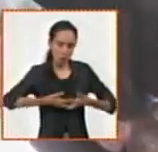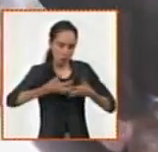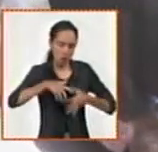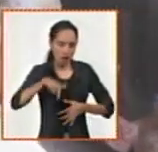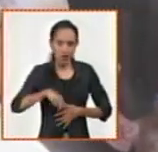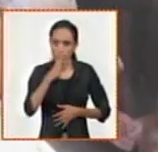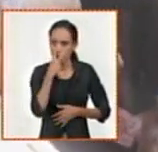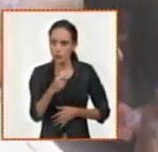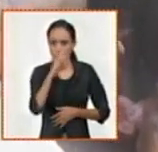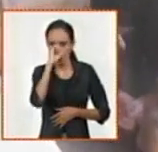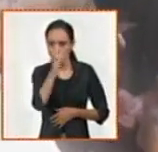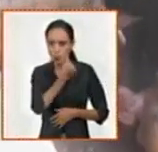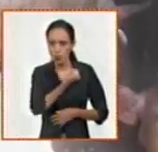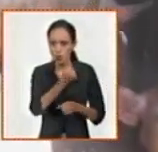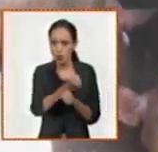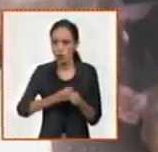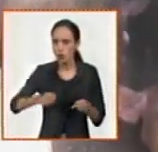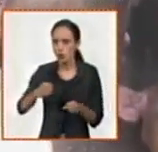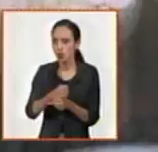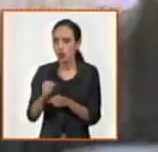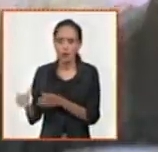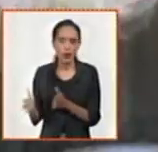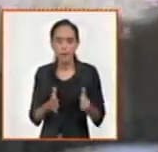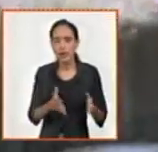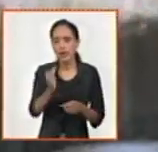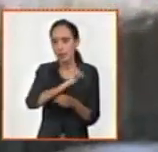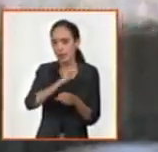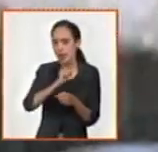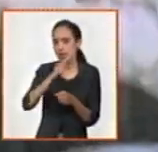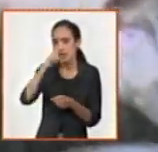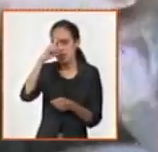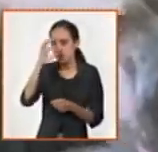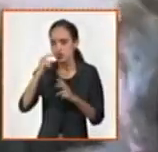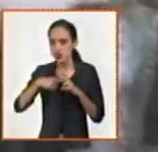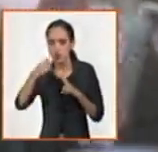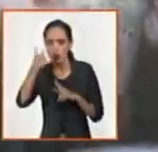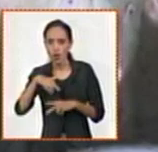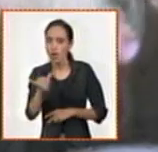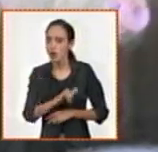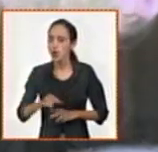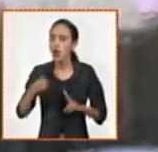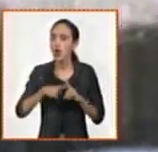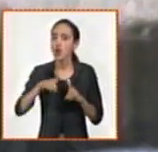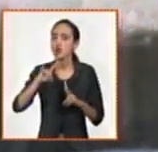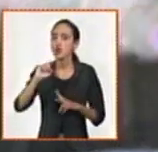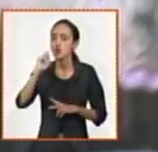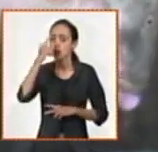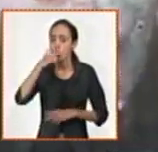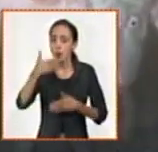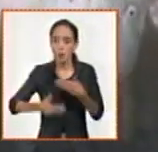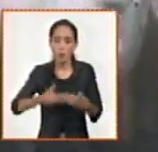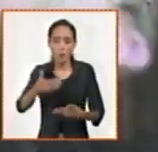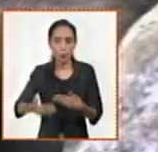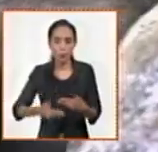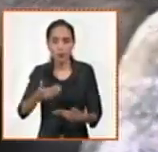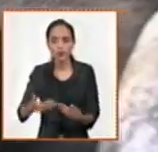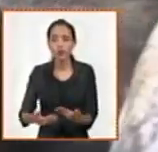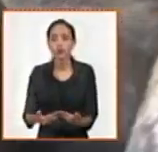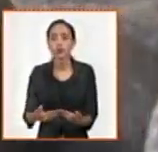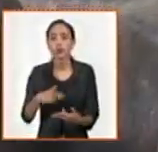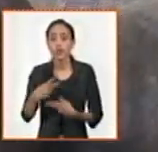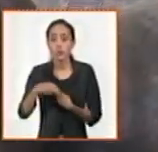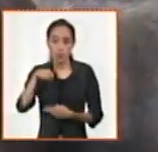aquí, que utilizo aparte del maíz, la soya, el sorgo, utilizo también la yuca. En un proceso de yogur creamos